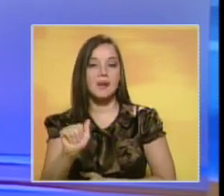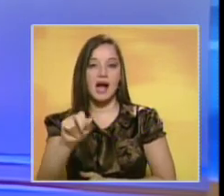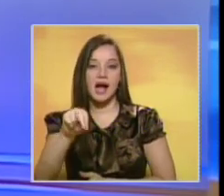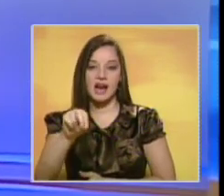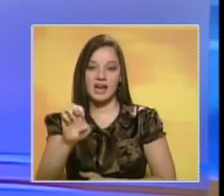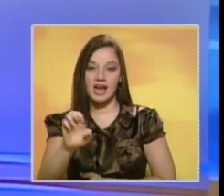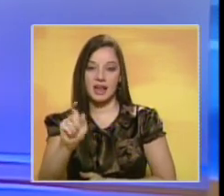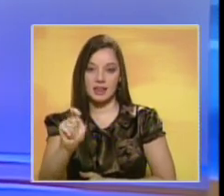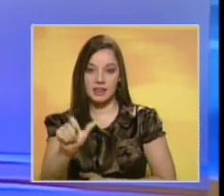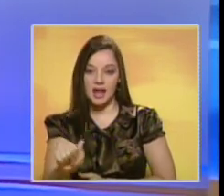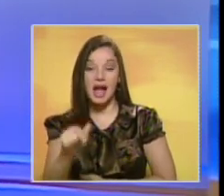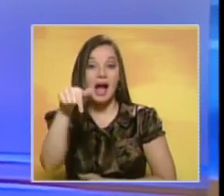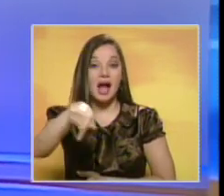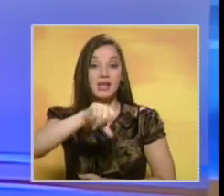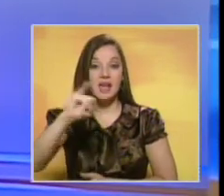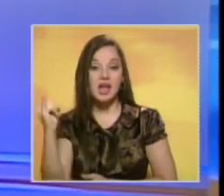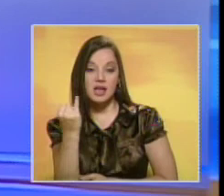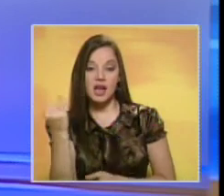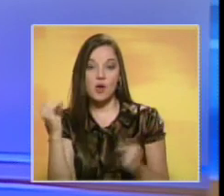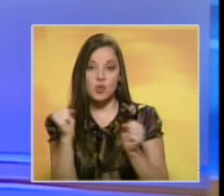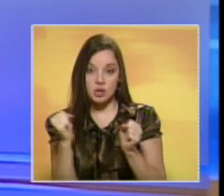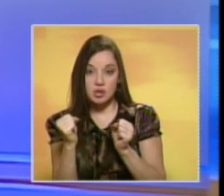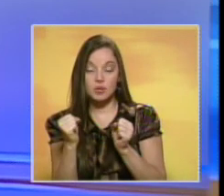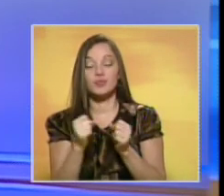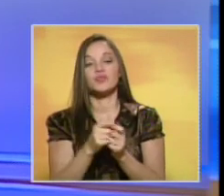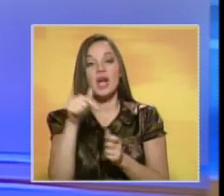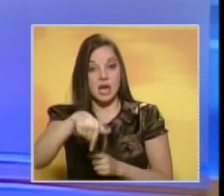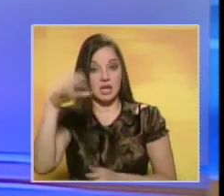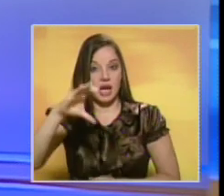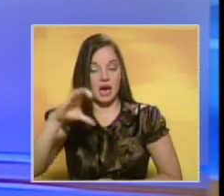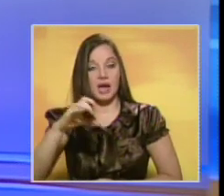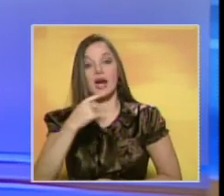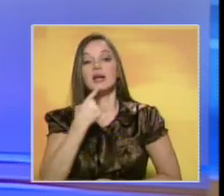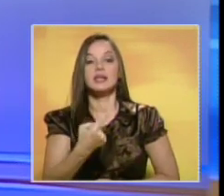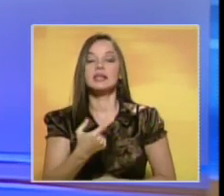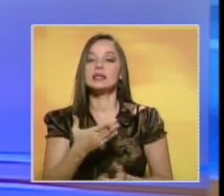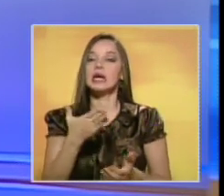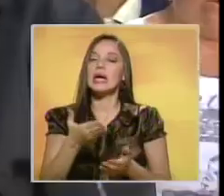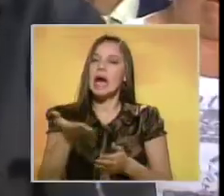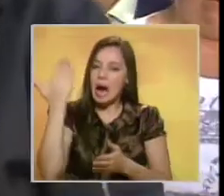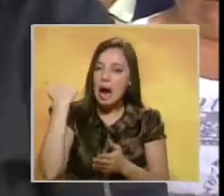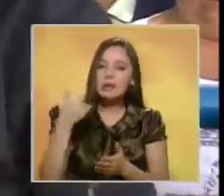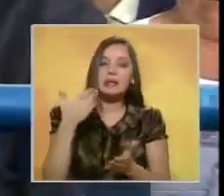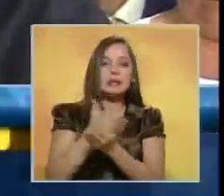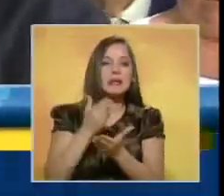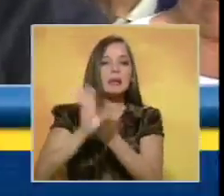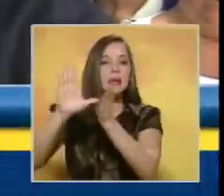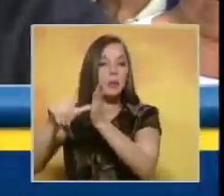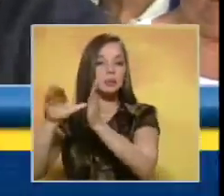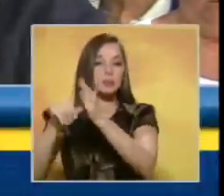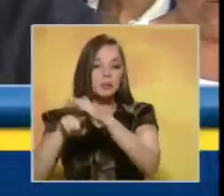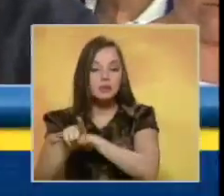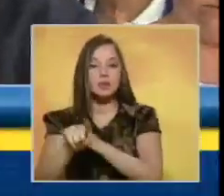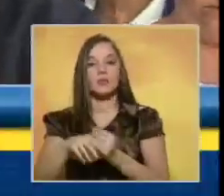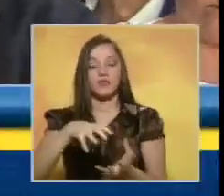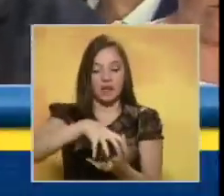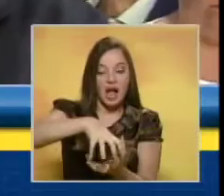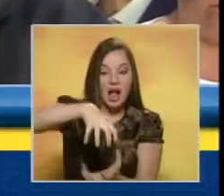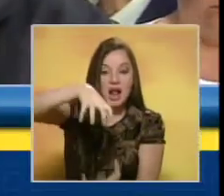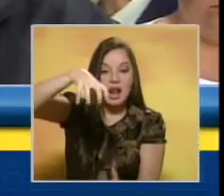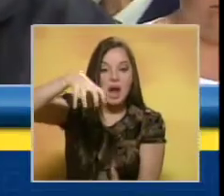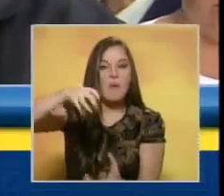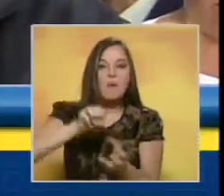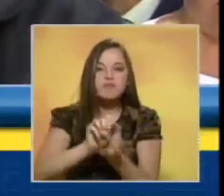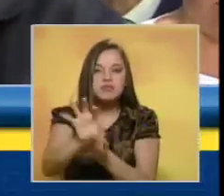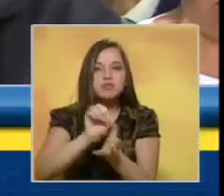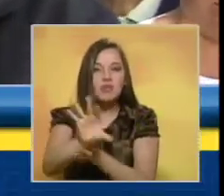aquí en Caracas. Estas personas aseguran que además el plantel ha sido asaltado en varias ocasiones. La bomba de agua se la robaron el año